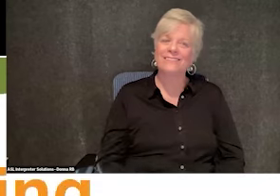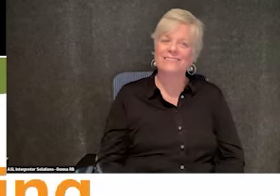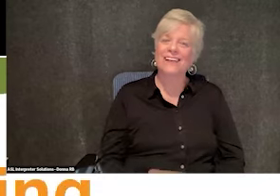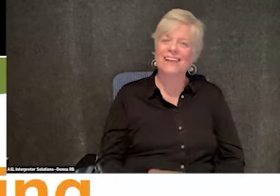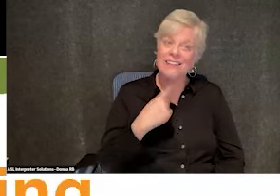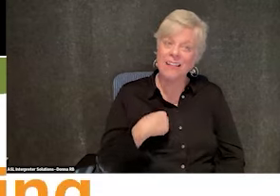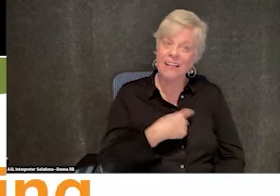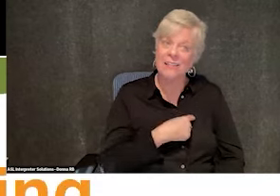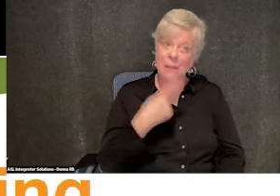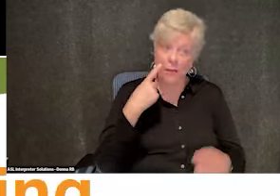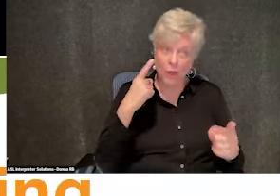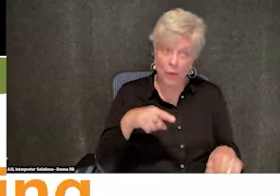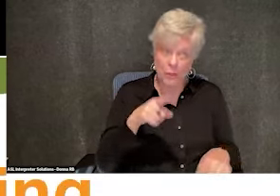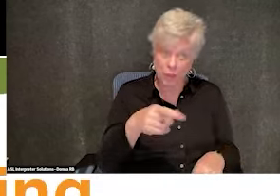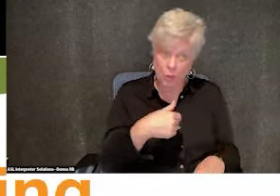Cerca.